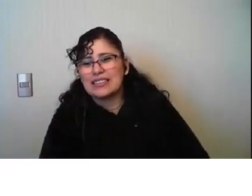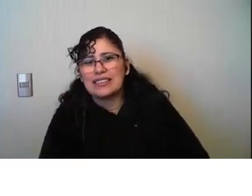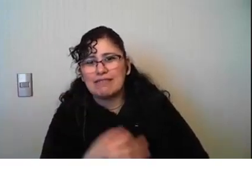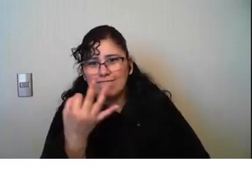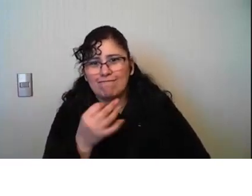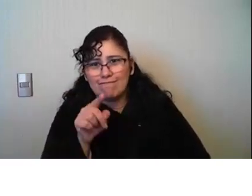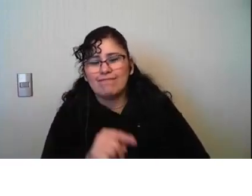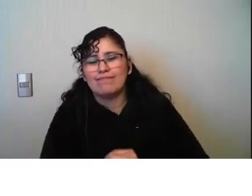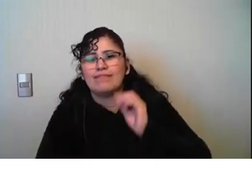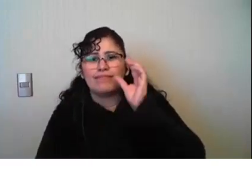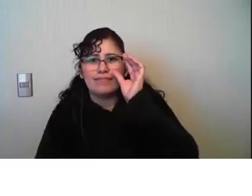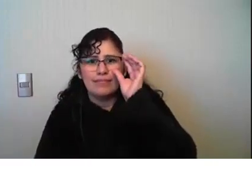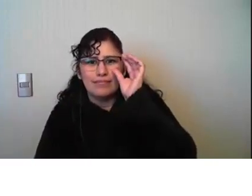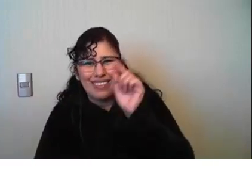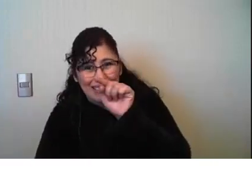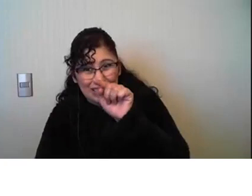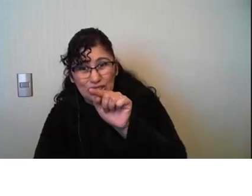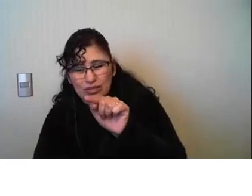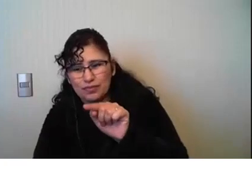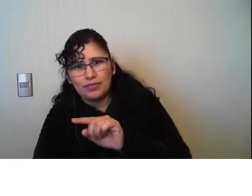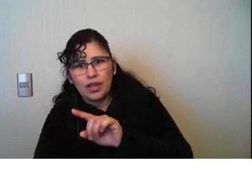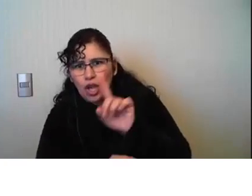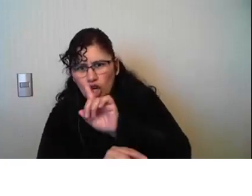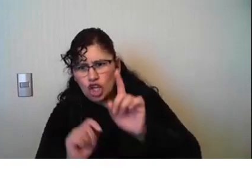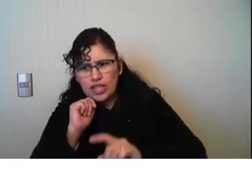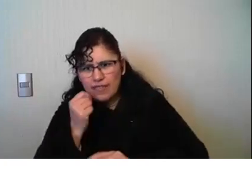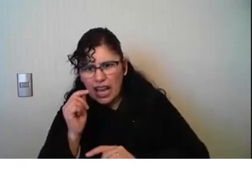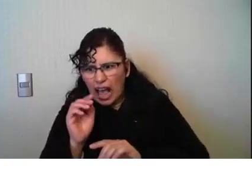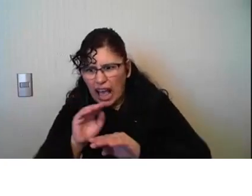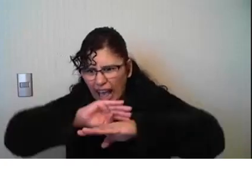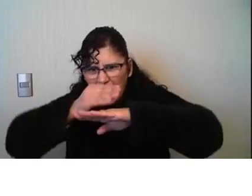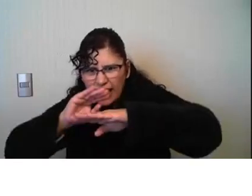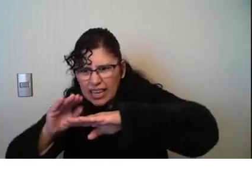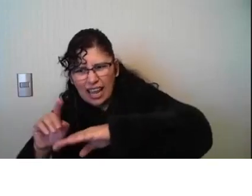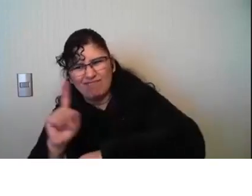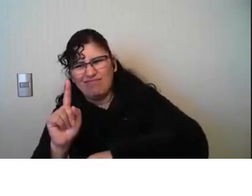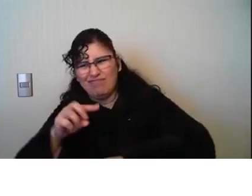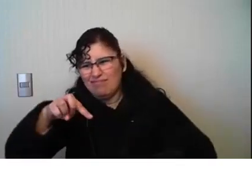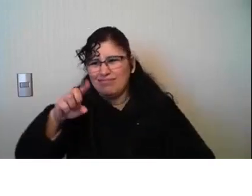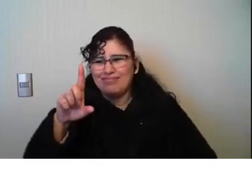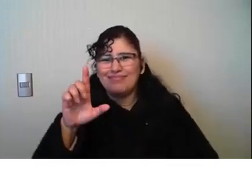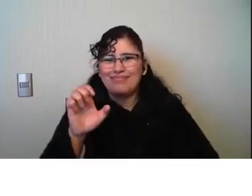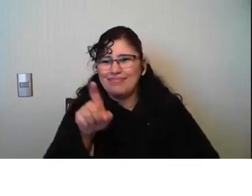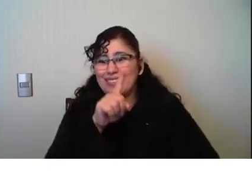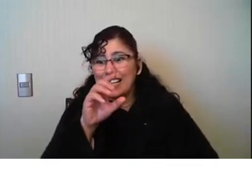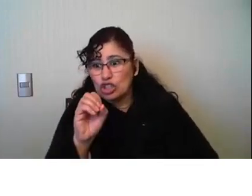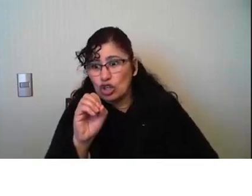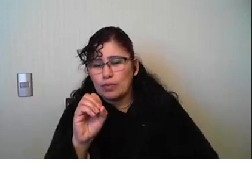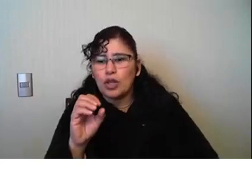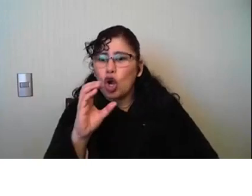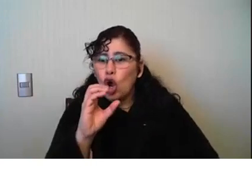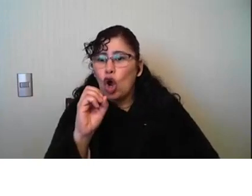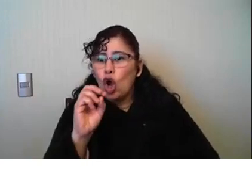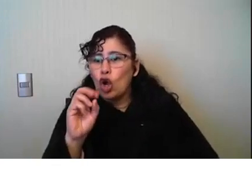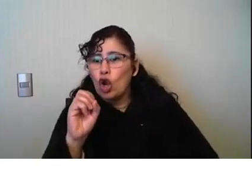¿Ya? Esto no corresponde a la estría, corresponde al plexo coroidio. El plexo coroidio son elementos que forman